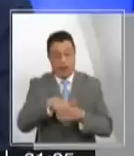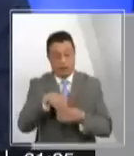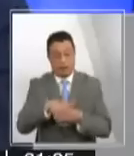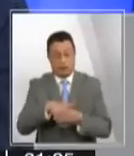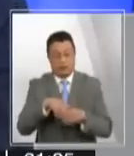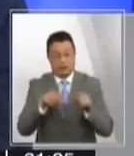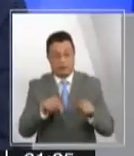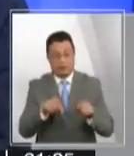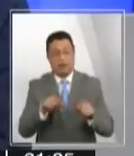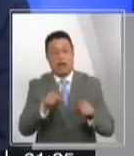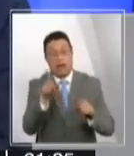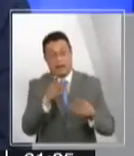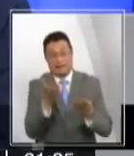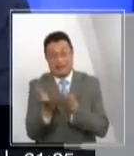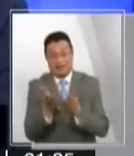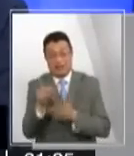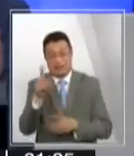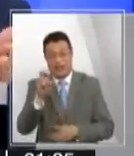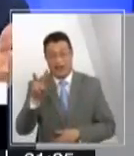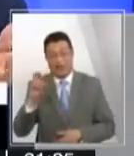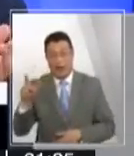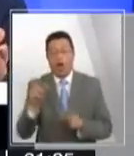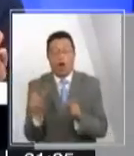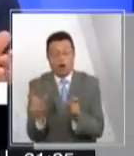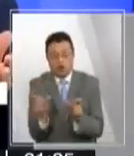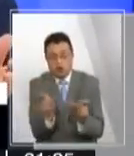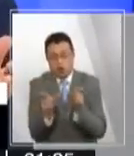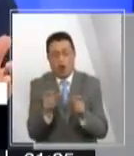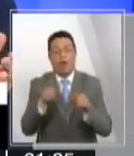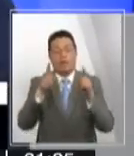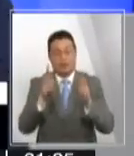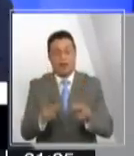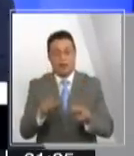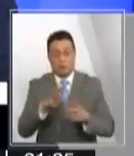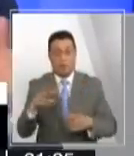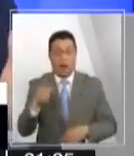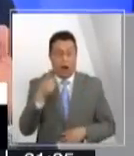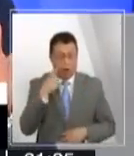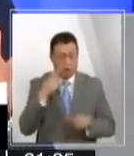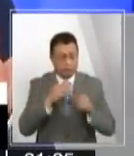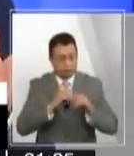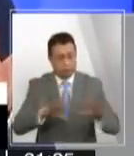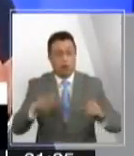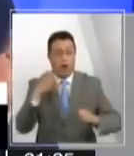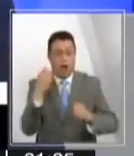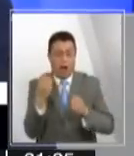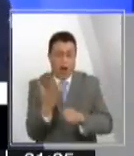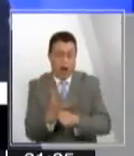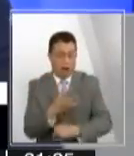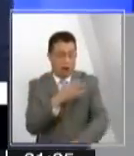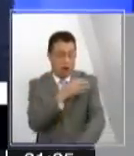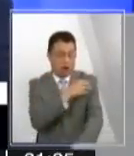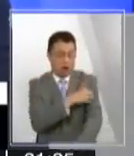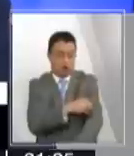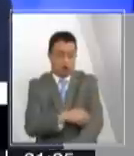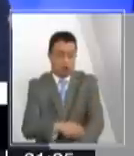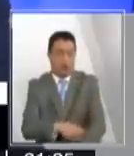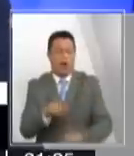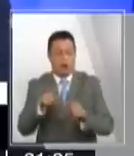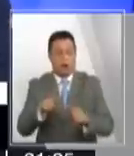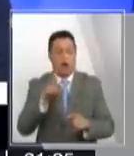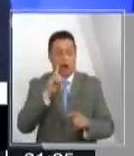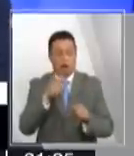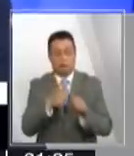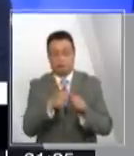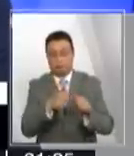realice eventualmente los controles que sean necesarios. Y no son las más conocidas. En la mayoría de las ciudades me da la impresión que vamos a tener distancias que